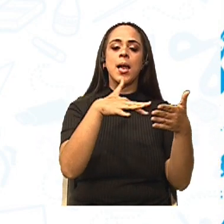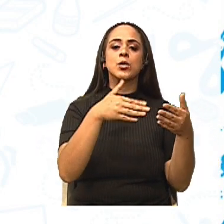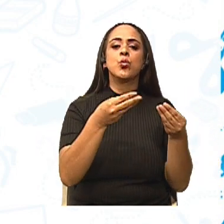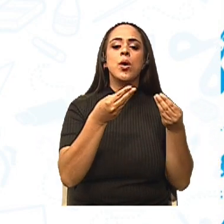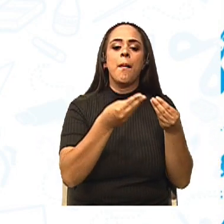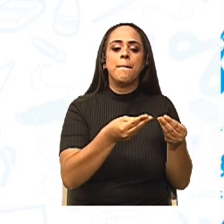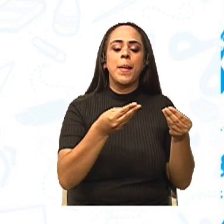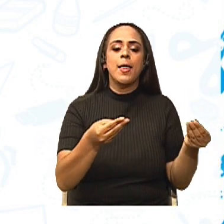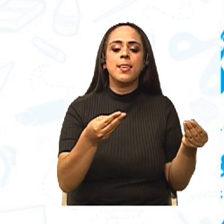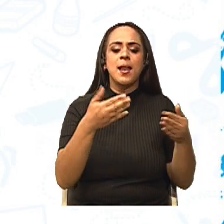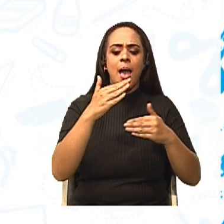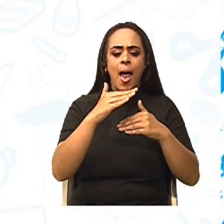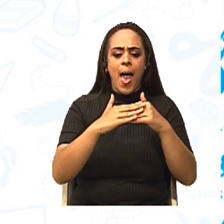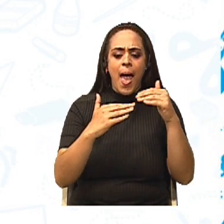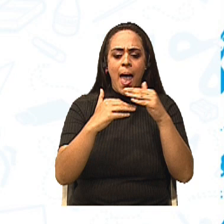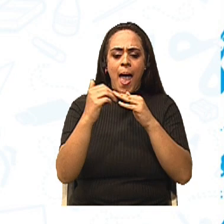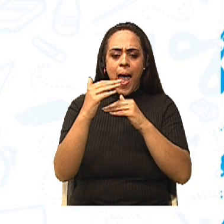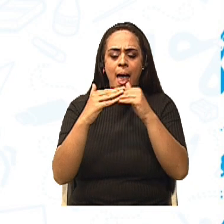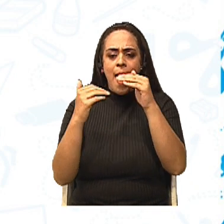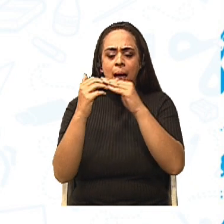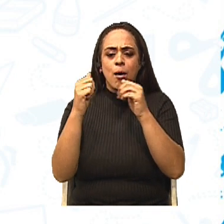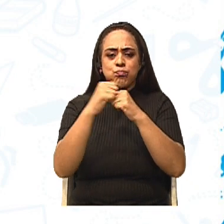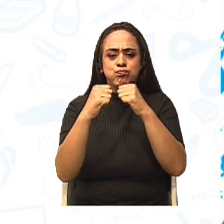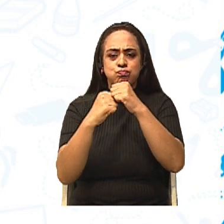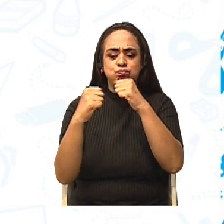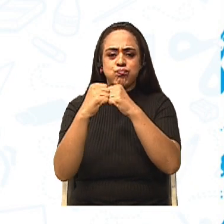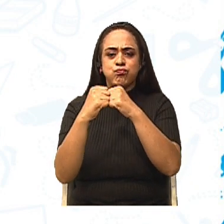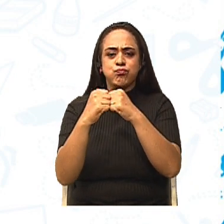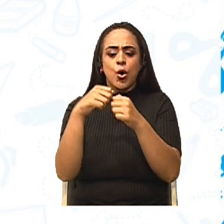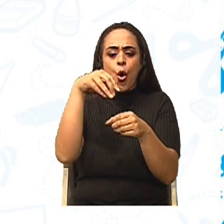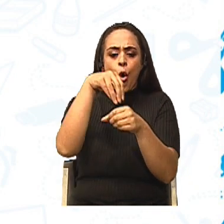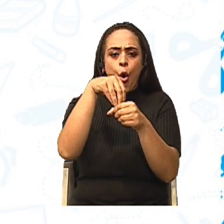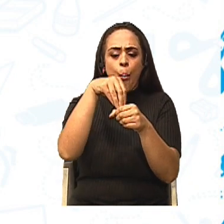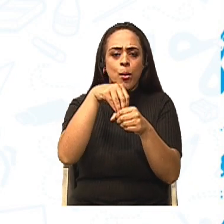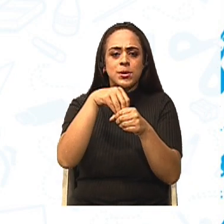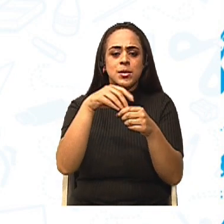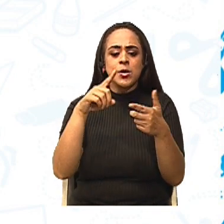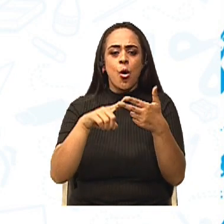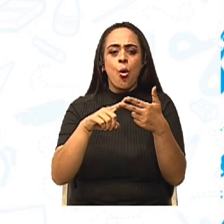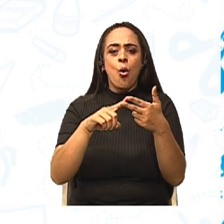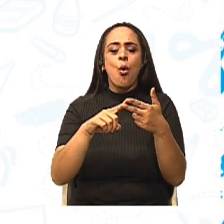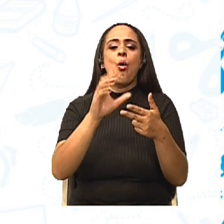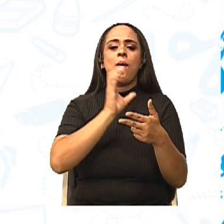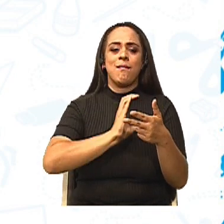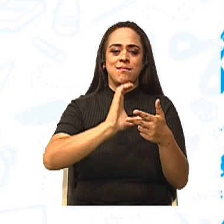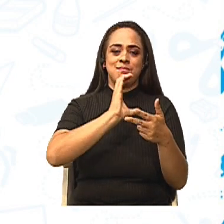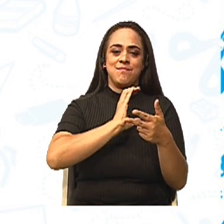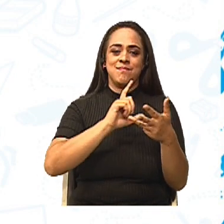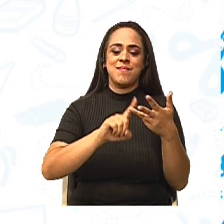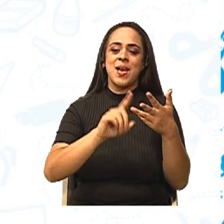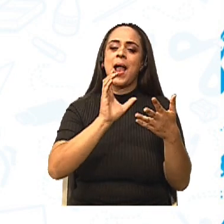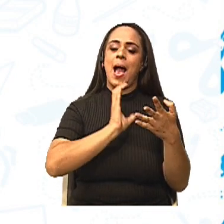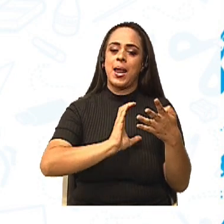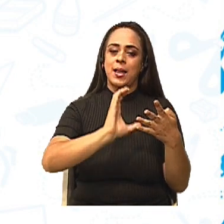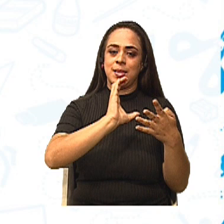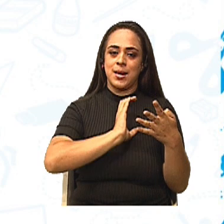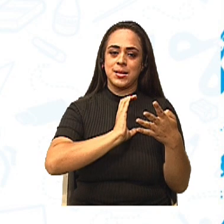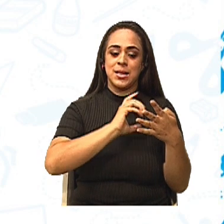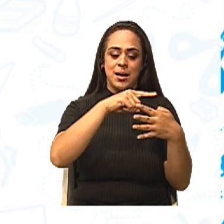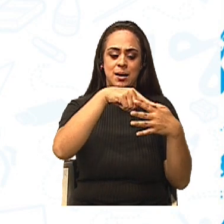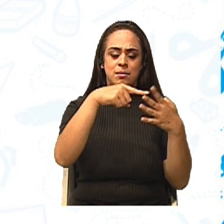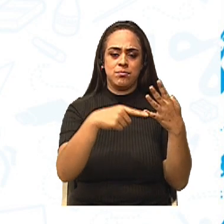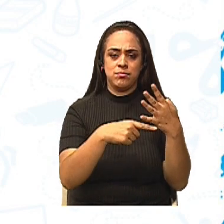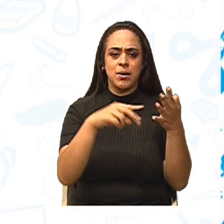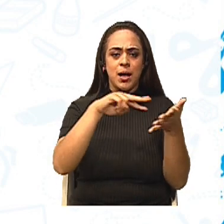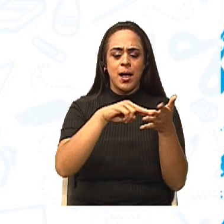su estructura, su composición, su comportamiento y sus características. Entonces, esta definición, aunque se ve